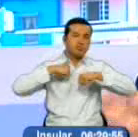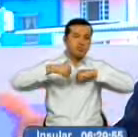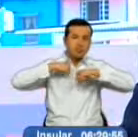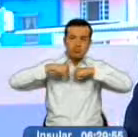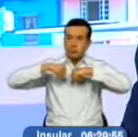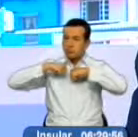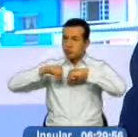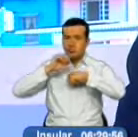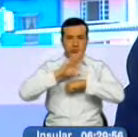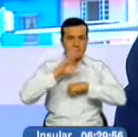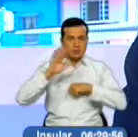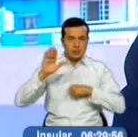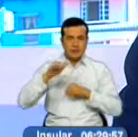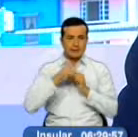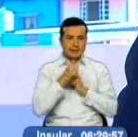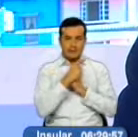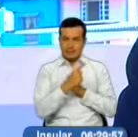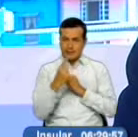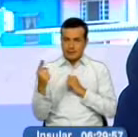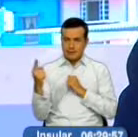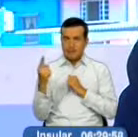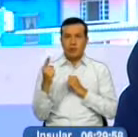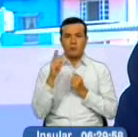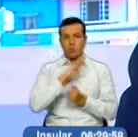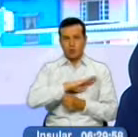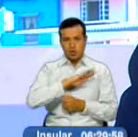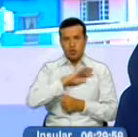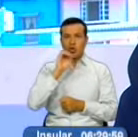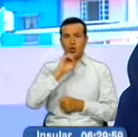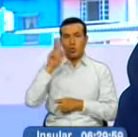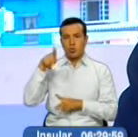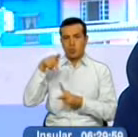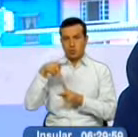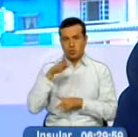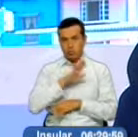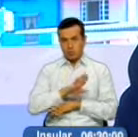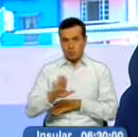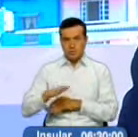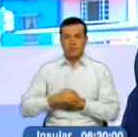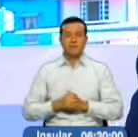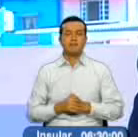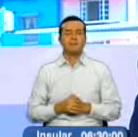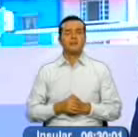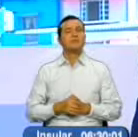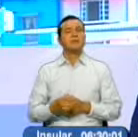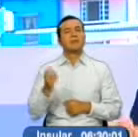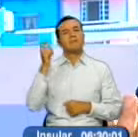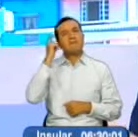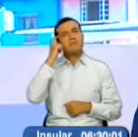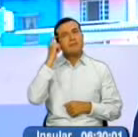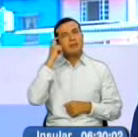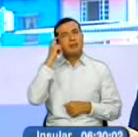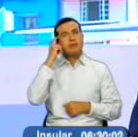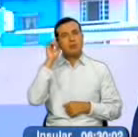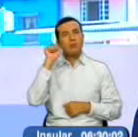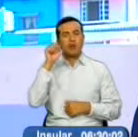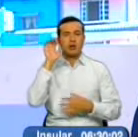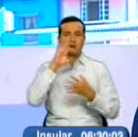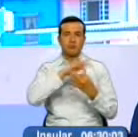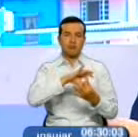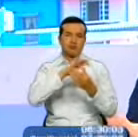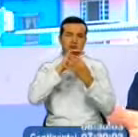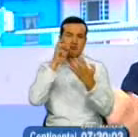que deben tener, en este caso, los municipios o los gobiernos autónomos descentralizados. Entonces me parece que se puede conjugar de mejor